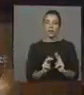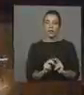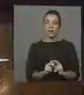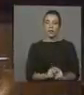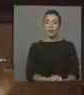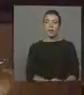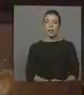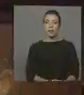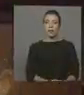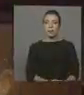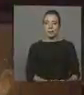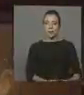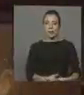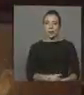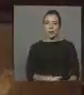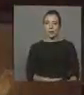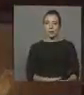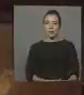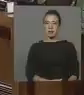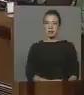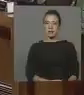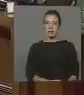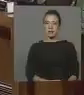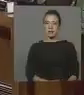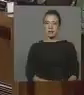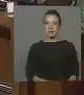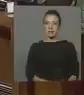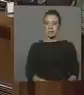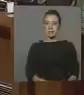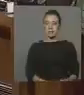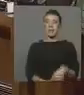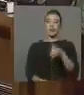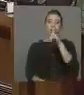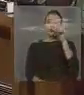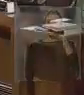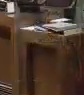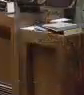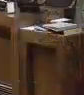Presidente, le pido silencio en la sala. Silencio en la sala, por favor.